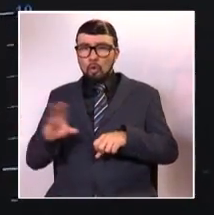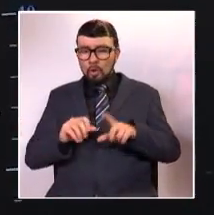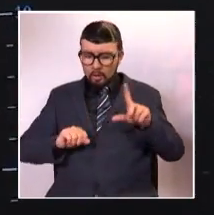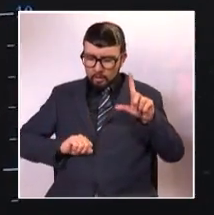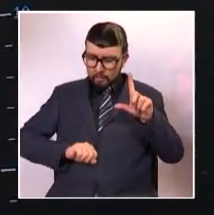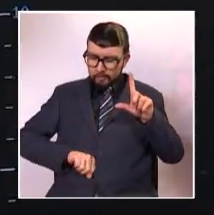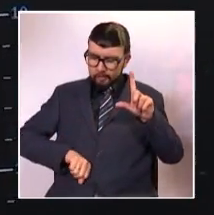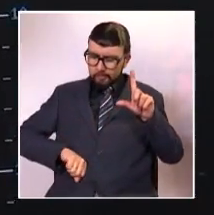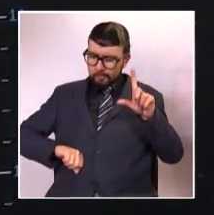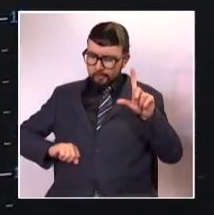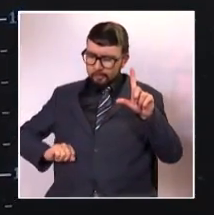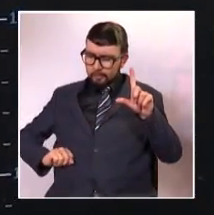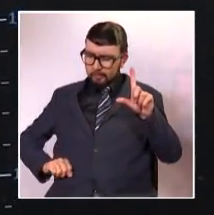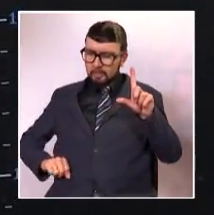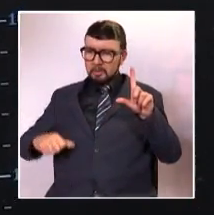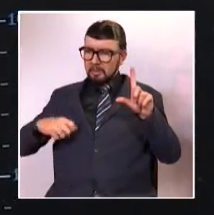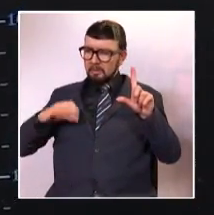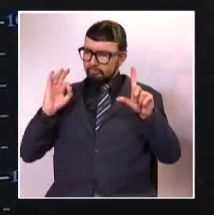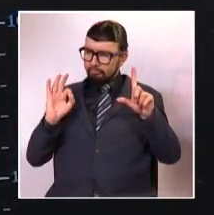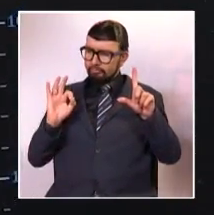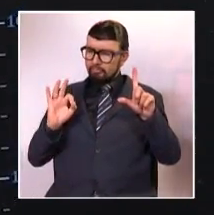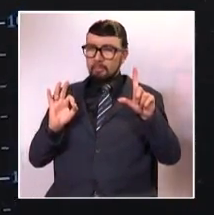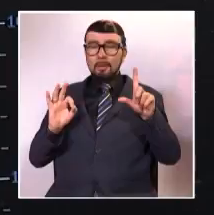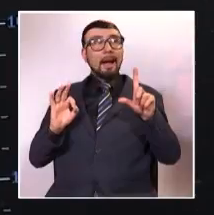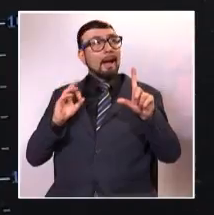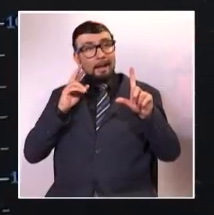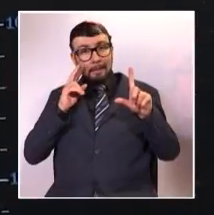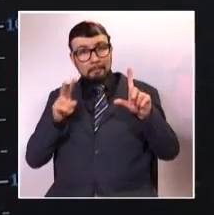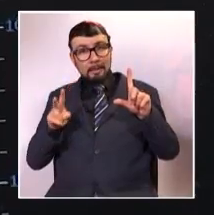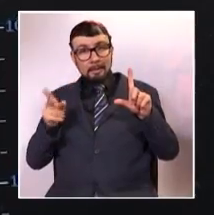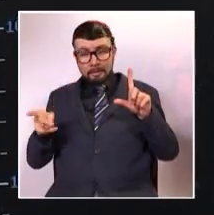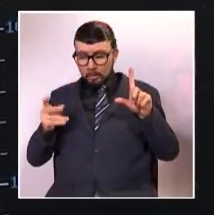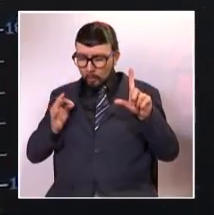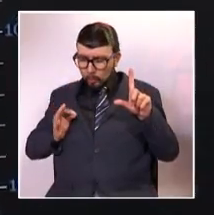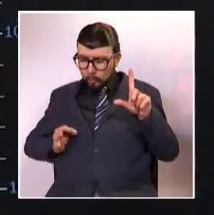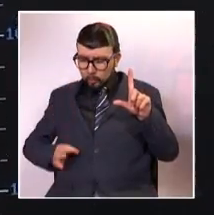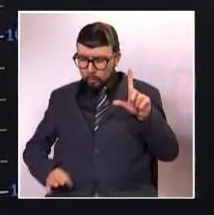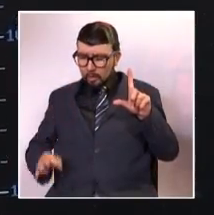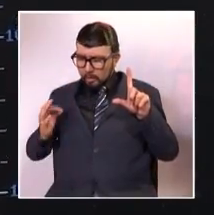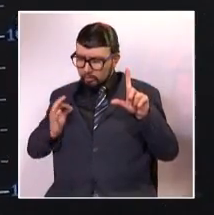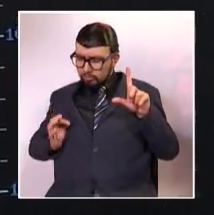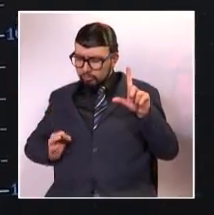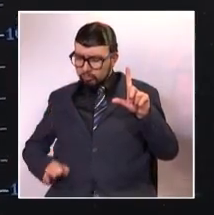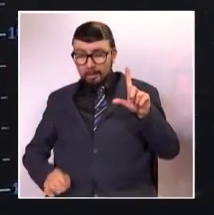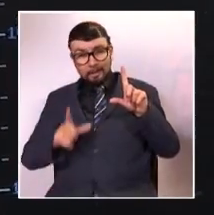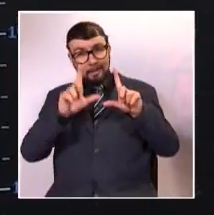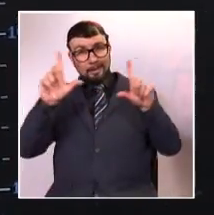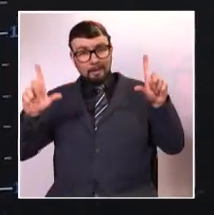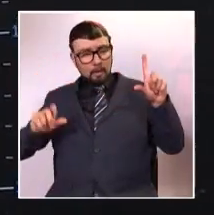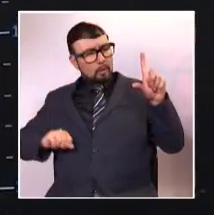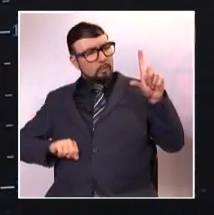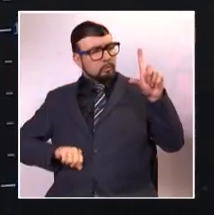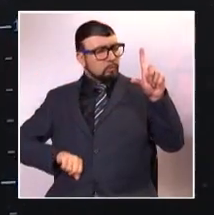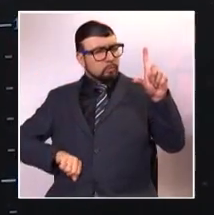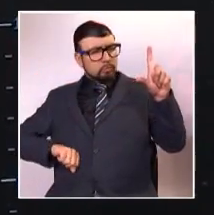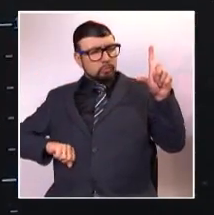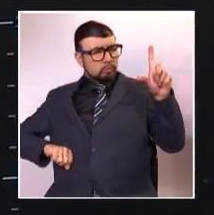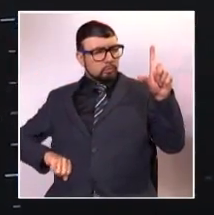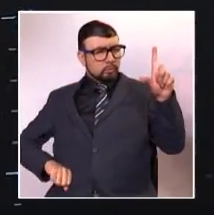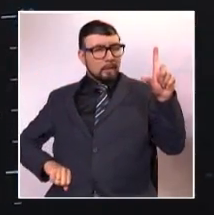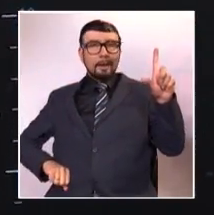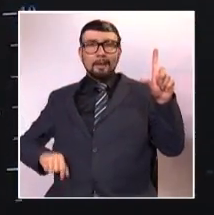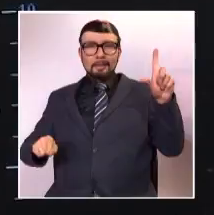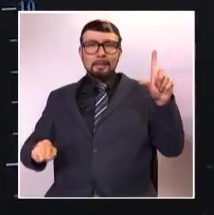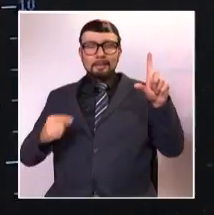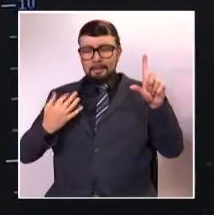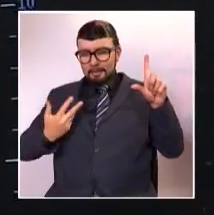Y vuelves a tomar el aire. Estos son los vasitos del hígado, los vasos prehepáticos, que